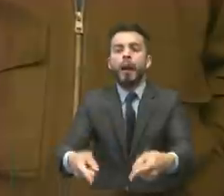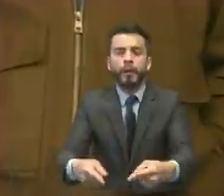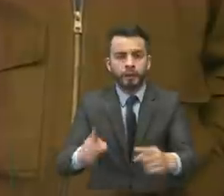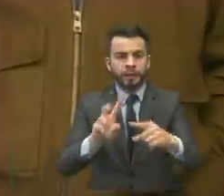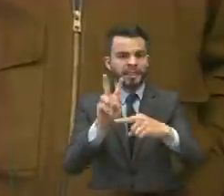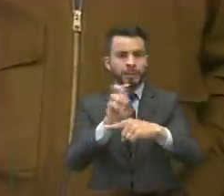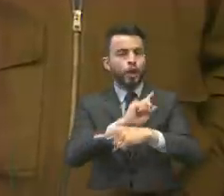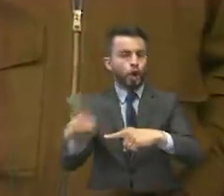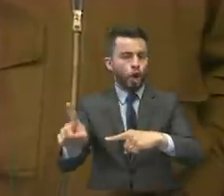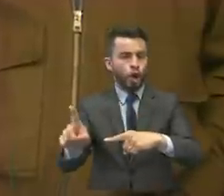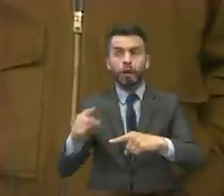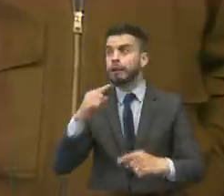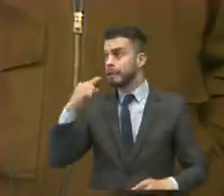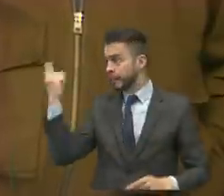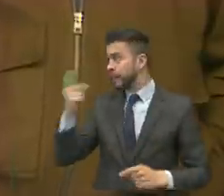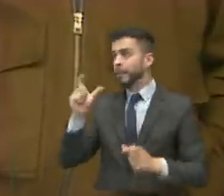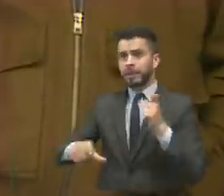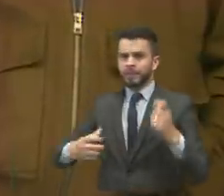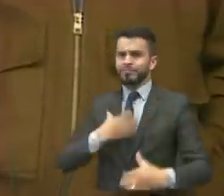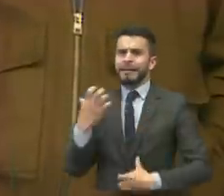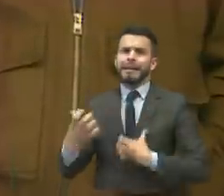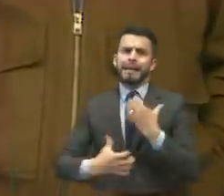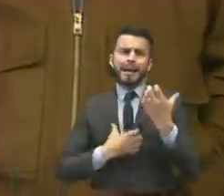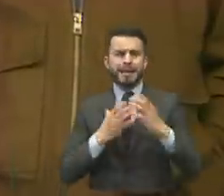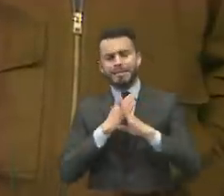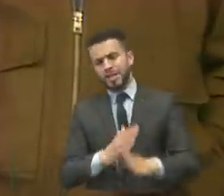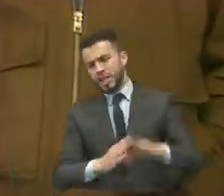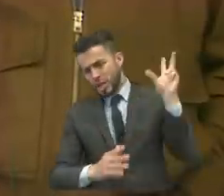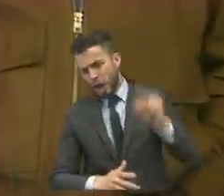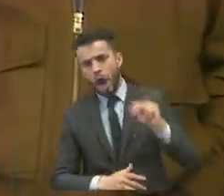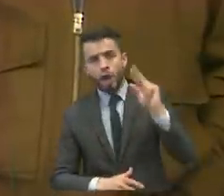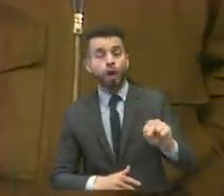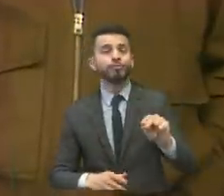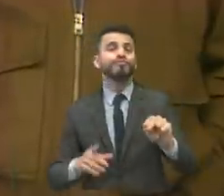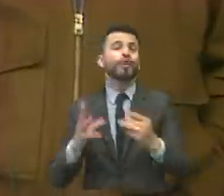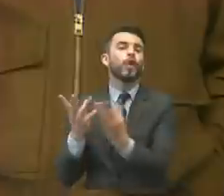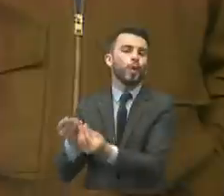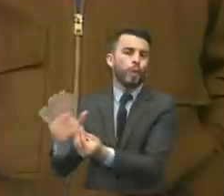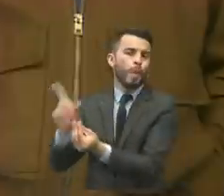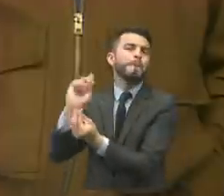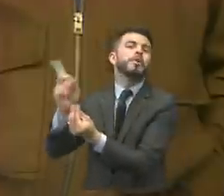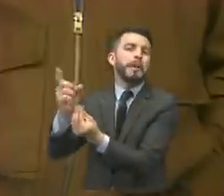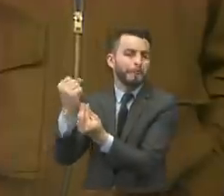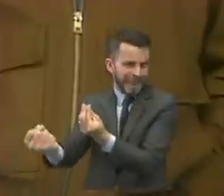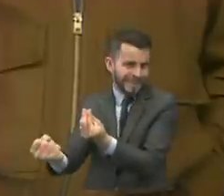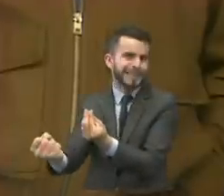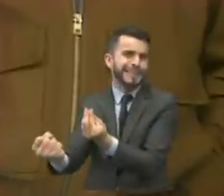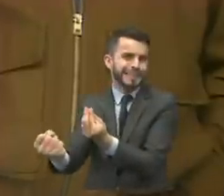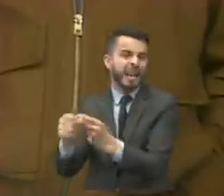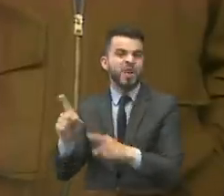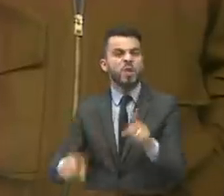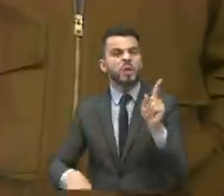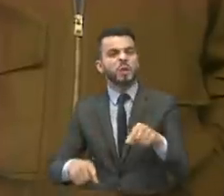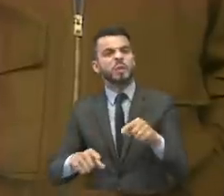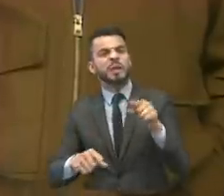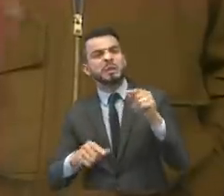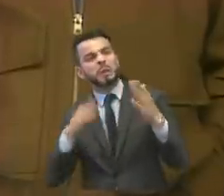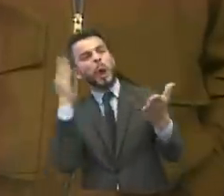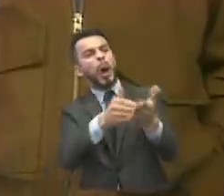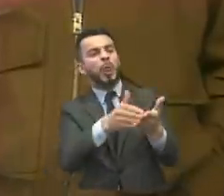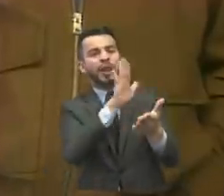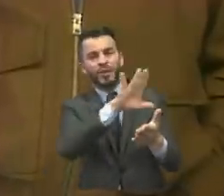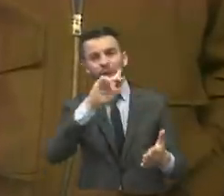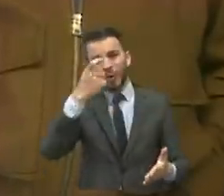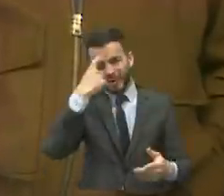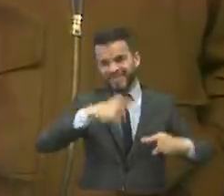se generaron diversas reacciones, sobre todo pues de rechazo, desde algunos sectores políticos, sobre todo aquellos que le hacen oposición a su gobierno. ¿Cómo